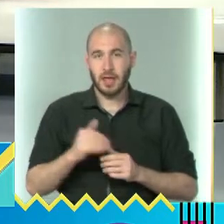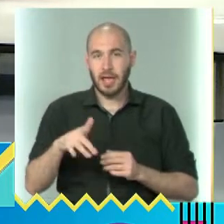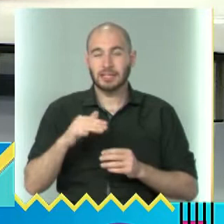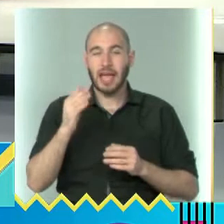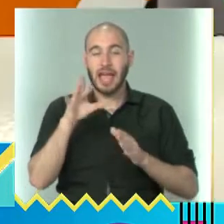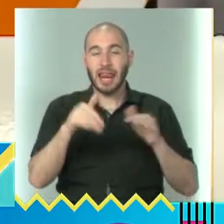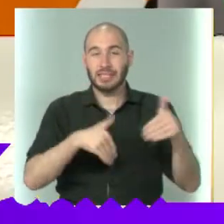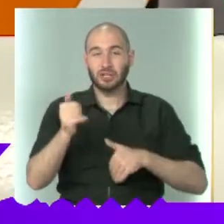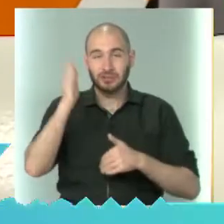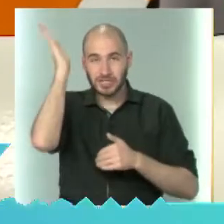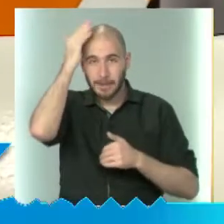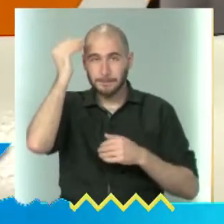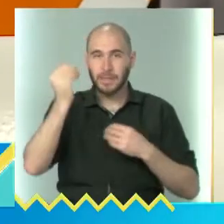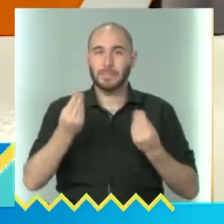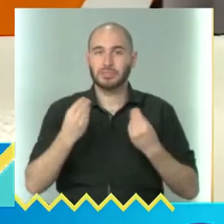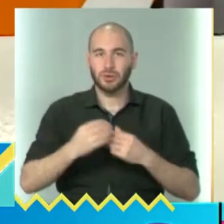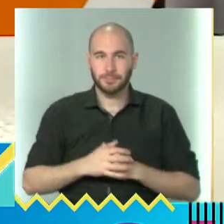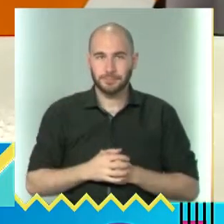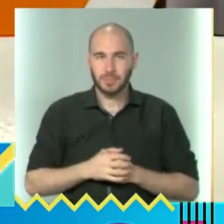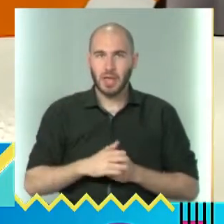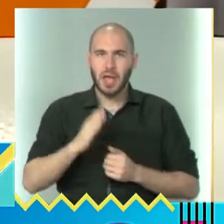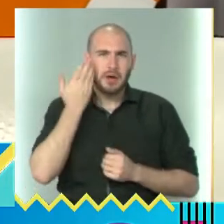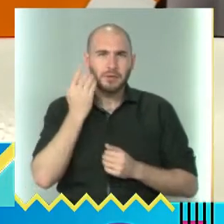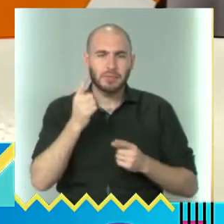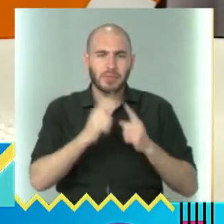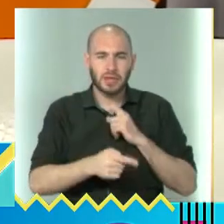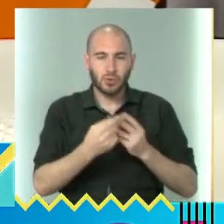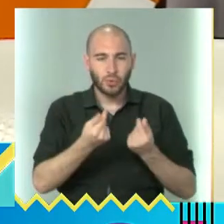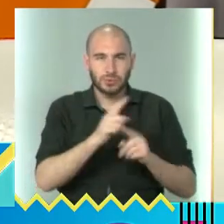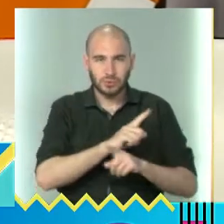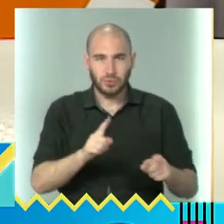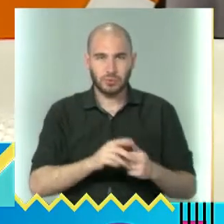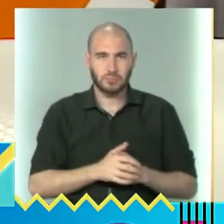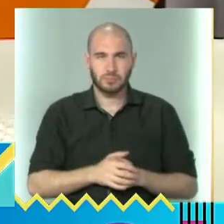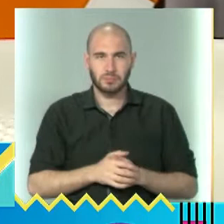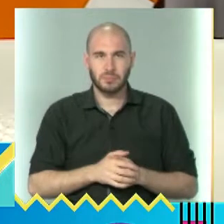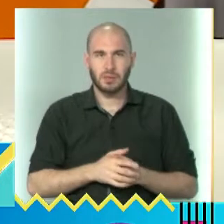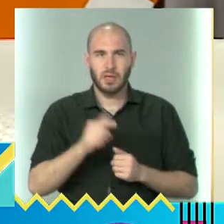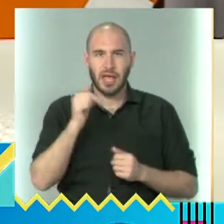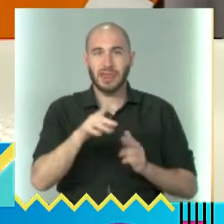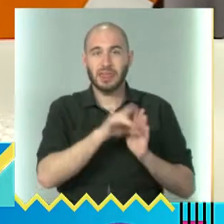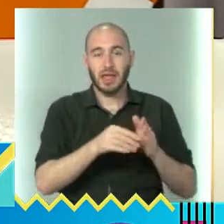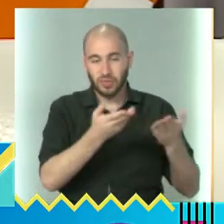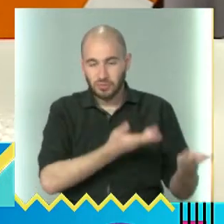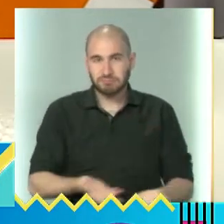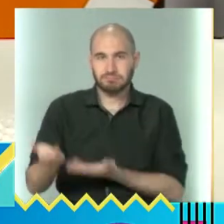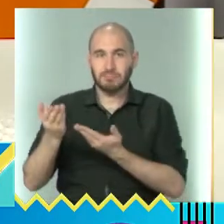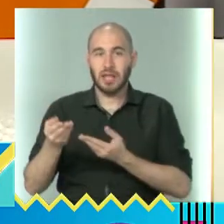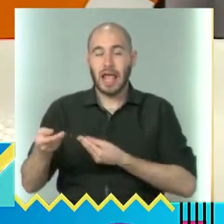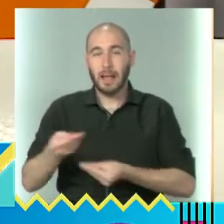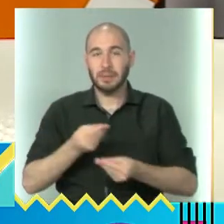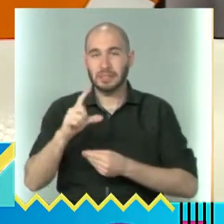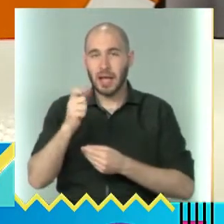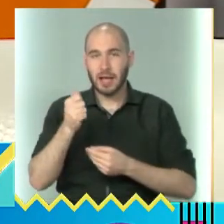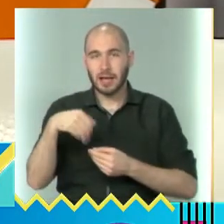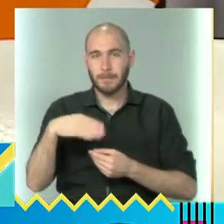elección de Trump que pasó, fue que no Facebook directamente lo utilizó, sino que él, al ceder estos datos, la empresa